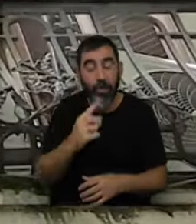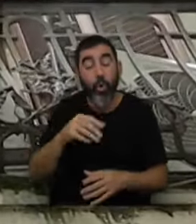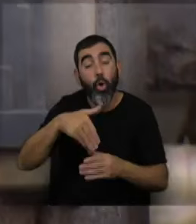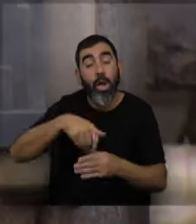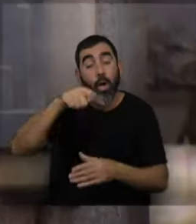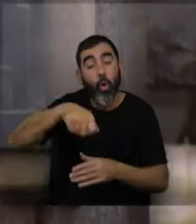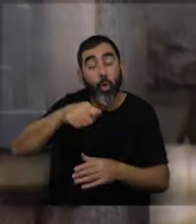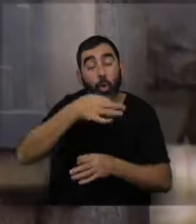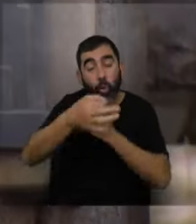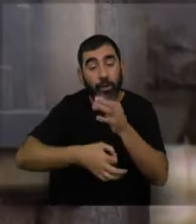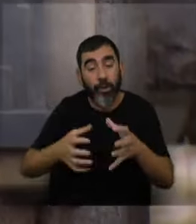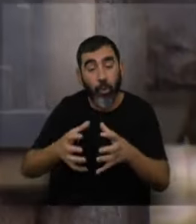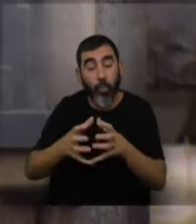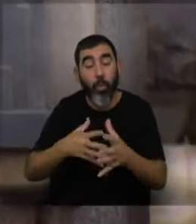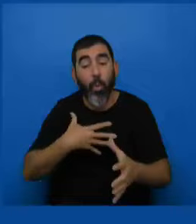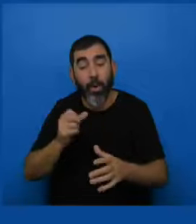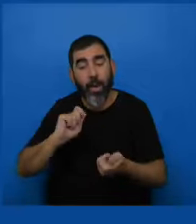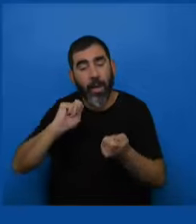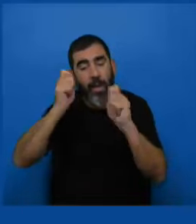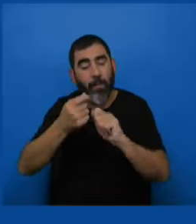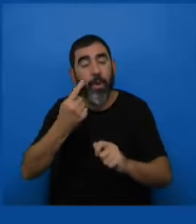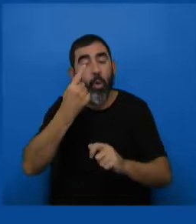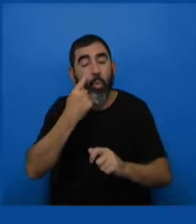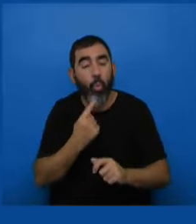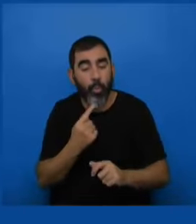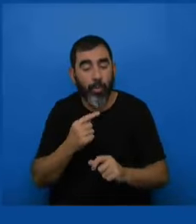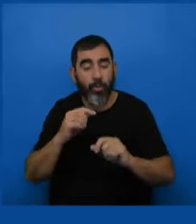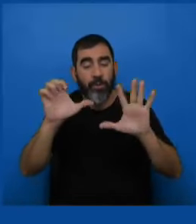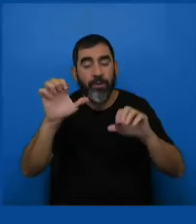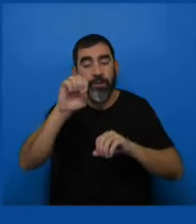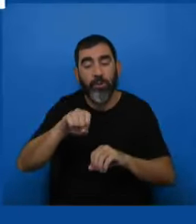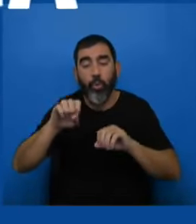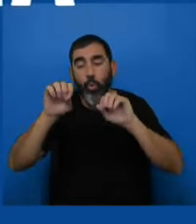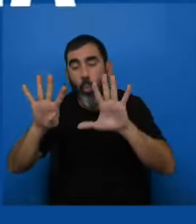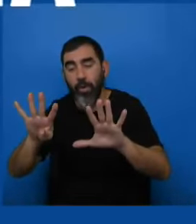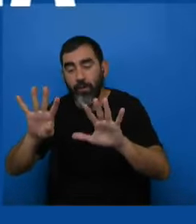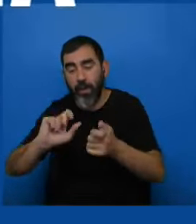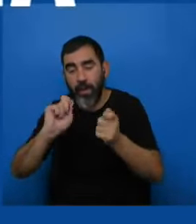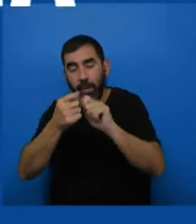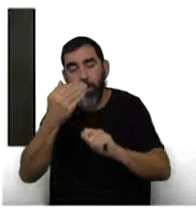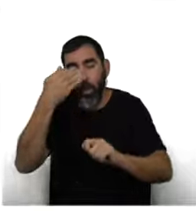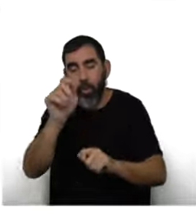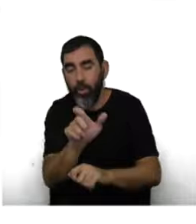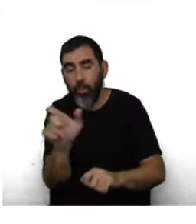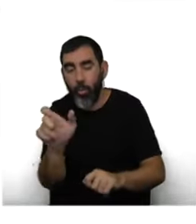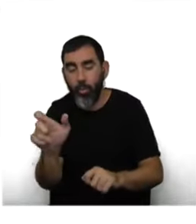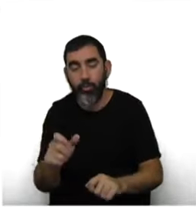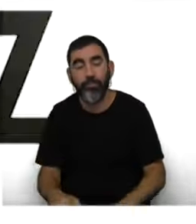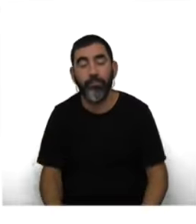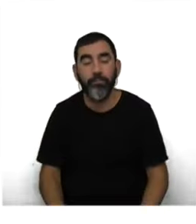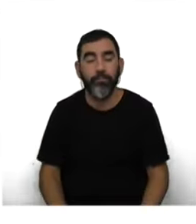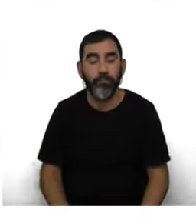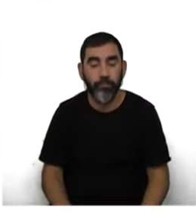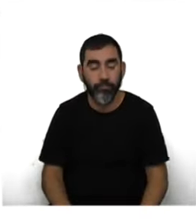corte se explicó que la agrupación Blanca decidió no utilizar los números de las listas 9609 y 5609 de las seis